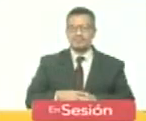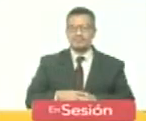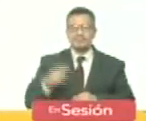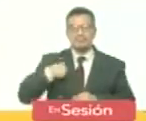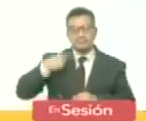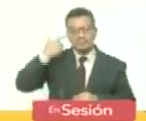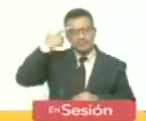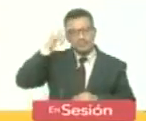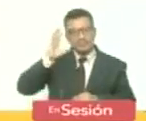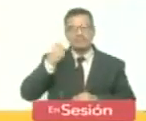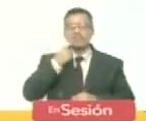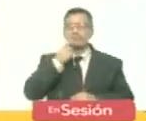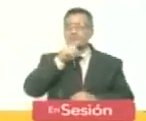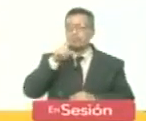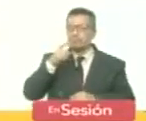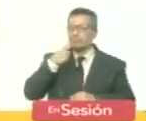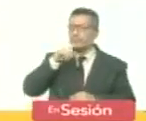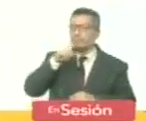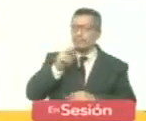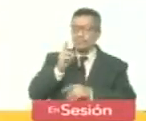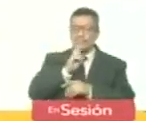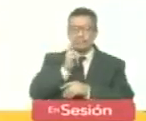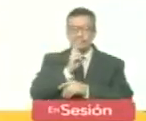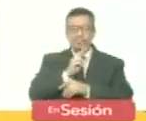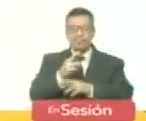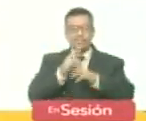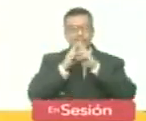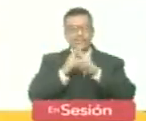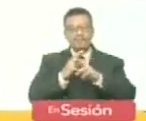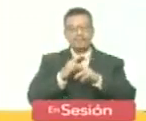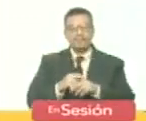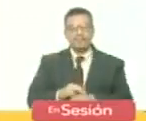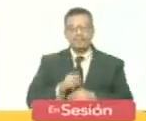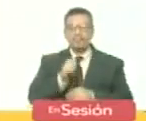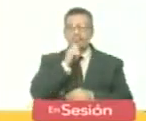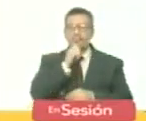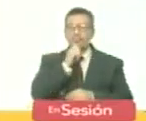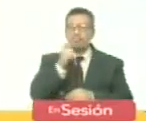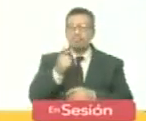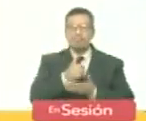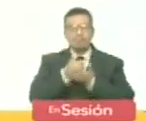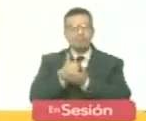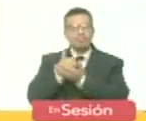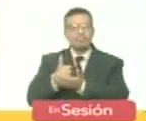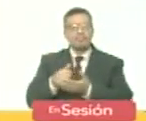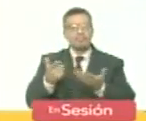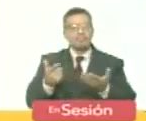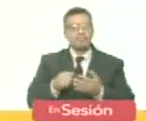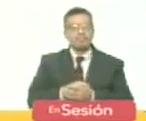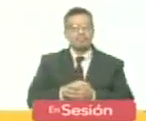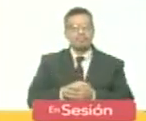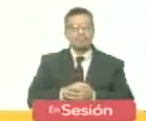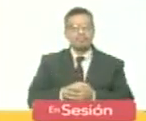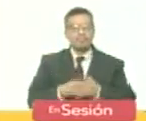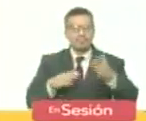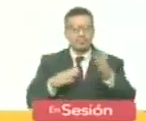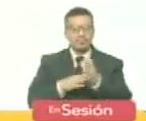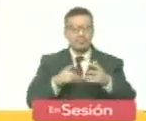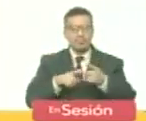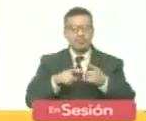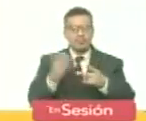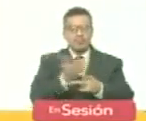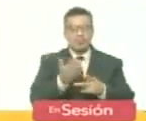podríamos preguntarnos y rápidamente respondernos a quién le beneficia los bloqueos, las